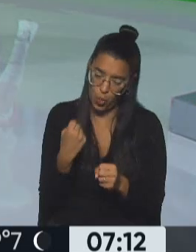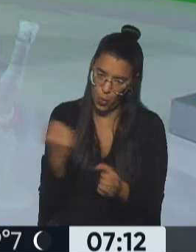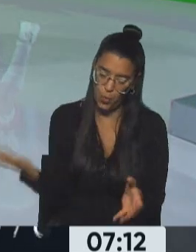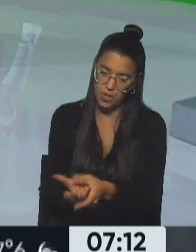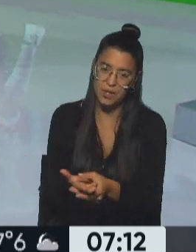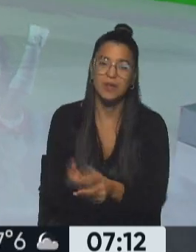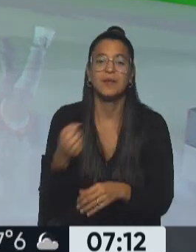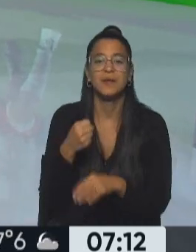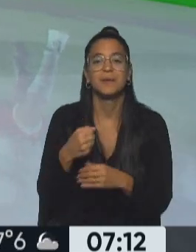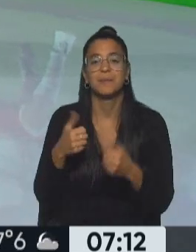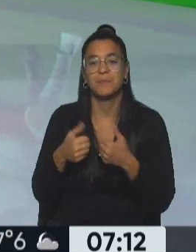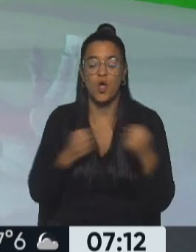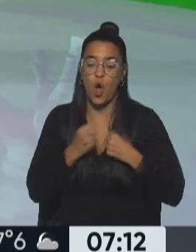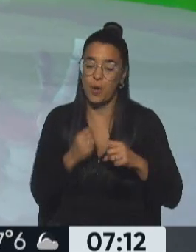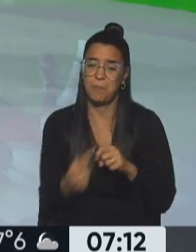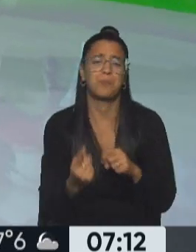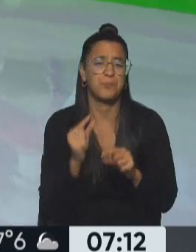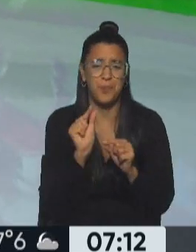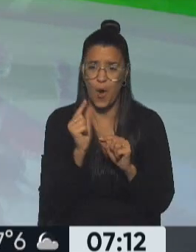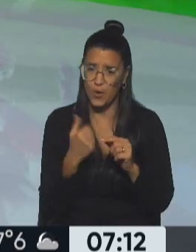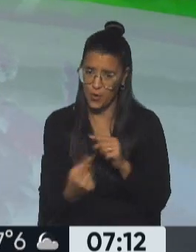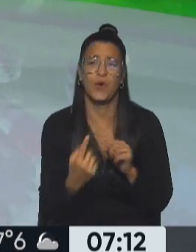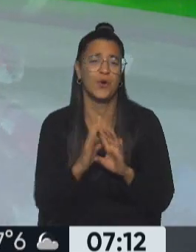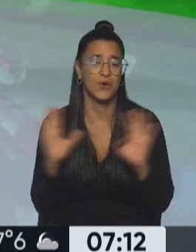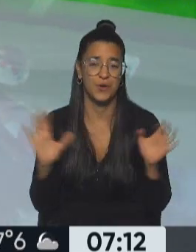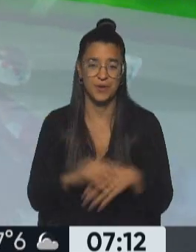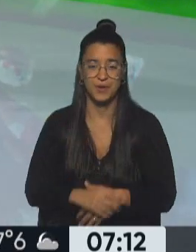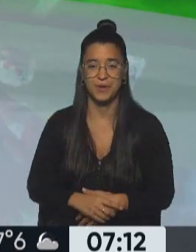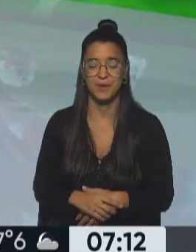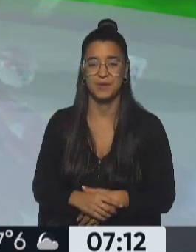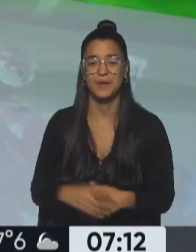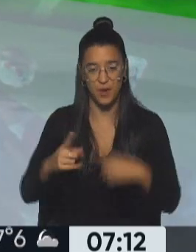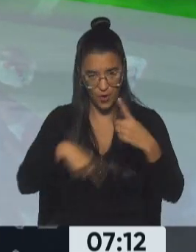pique era de mitad de cancha hasta... Muy corto, pique muy corto. Seguimos con Gaby.